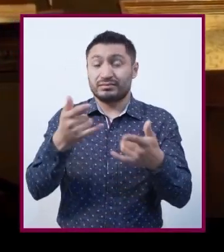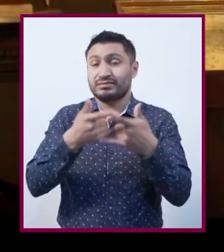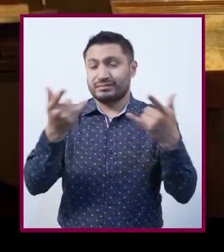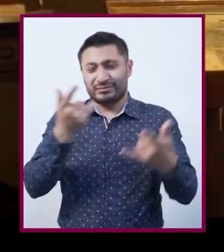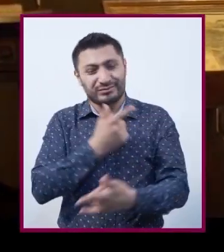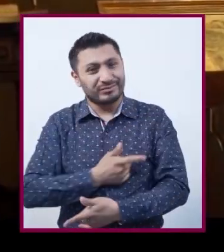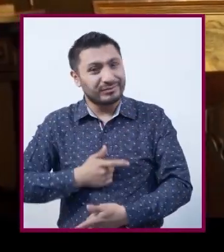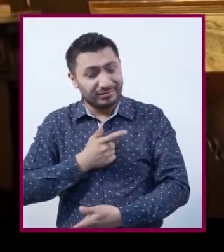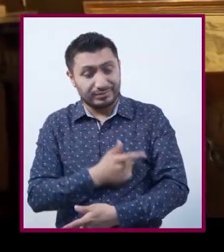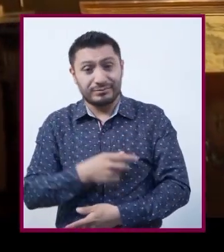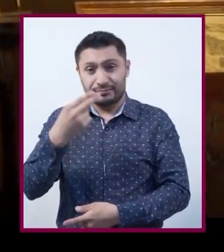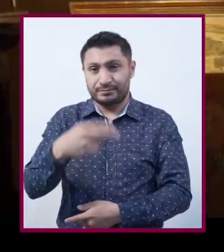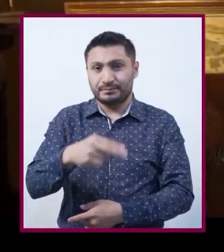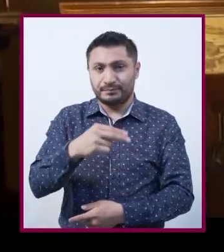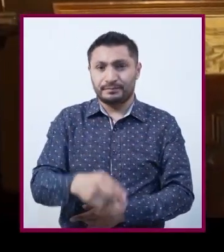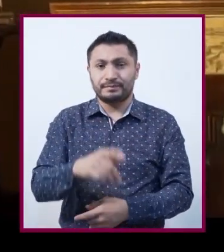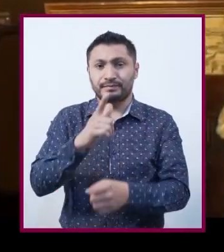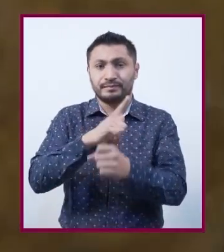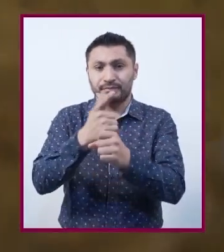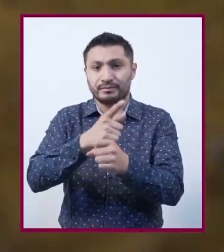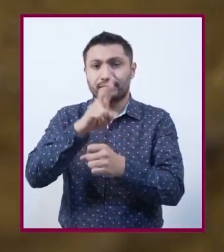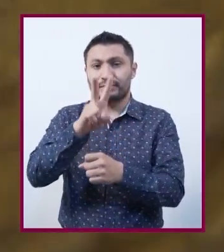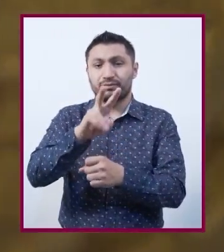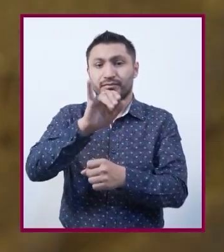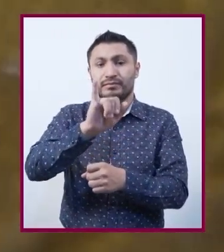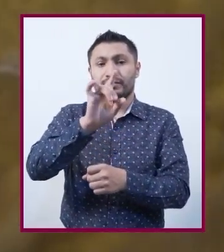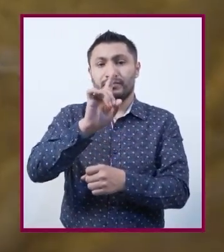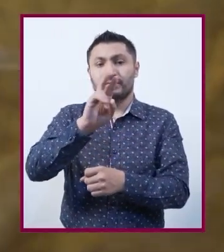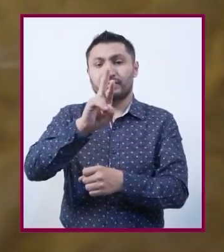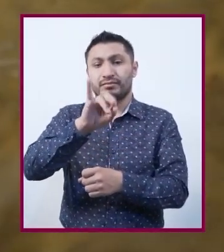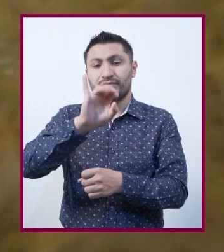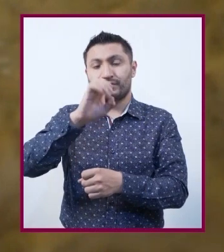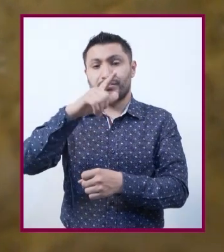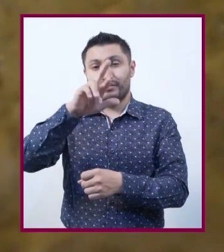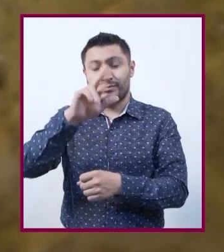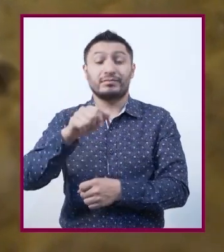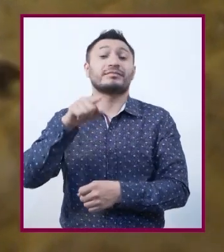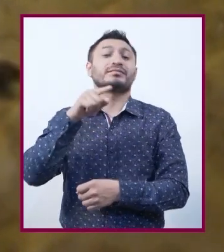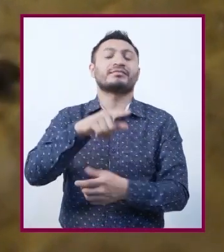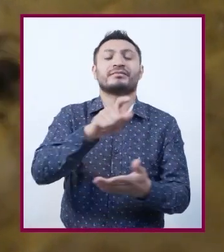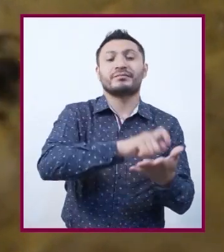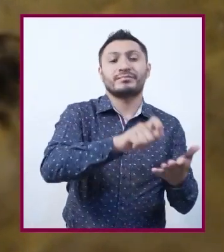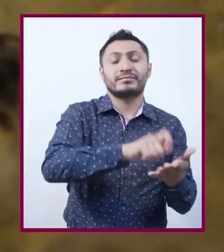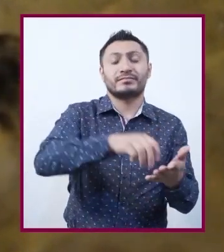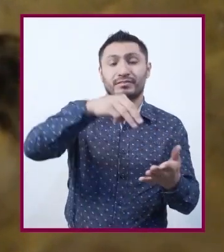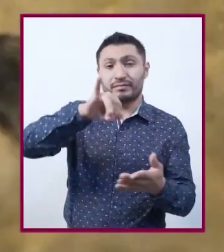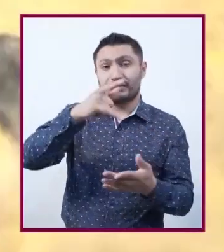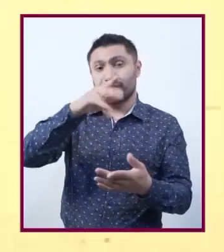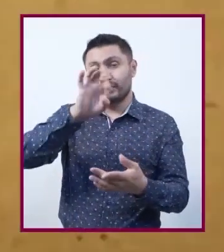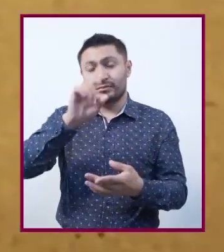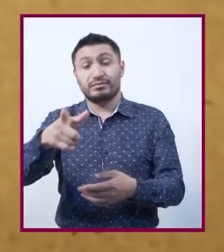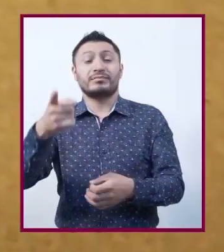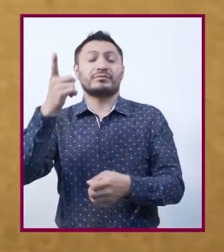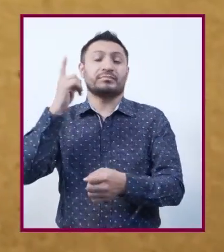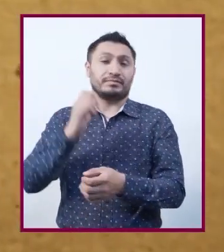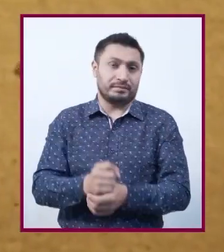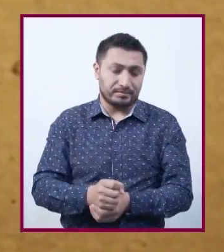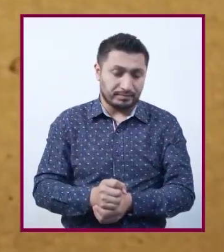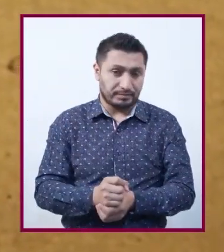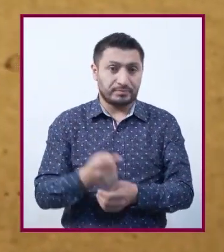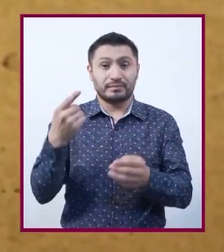la historia? Se llama El licenciado Vidriera y la escribió Miguel de Cervantes Saavedra durante la primera década